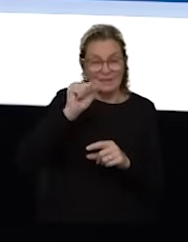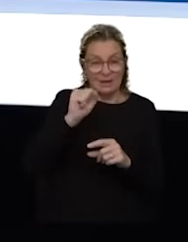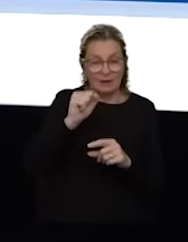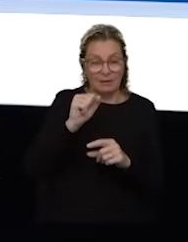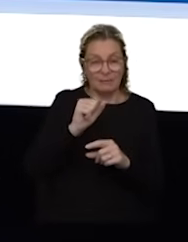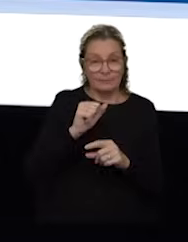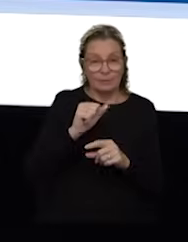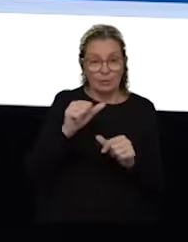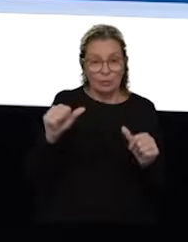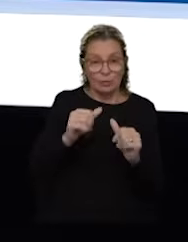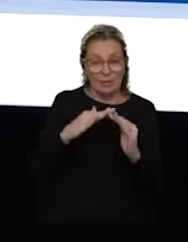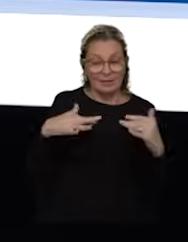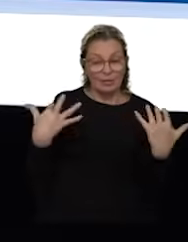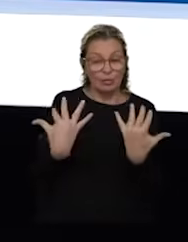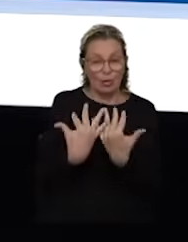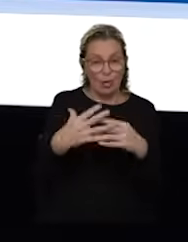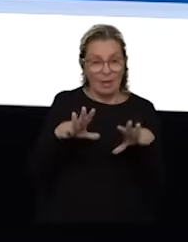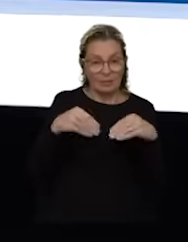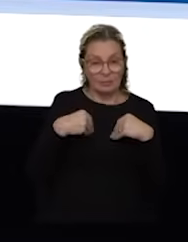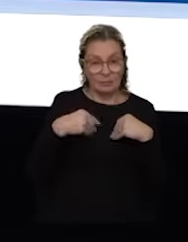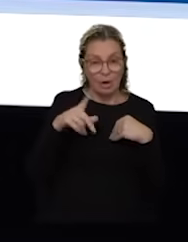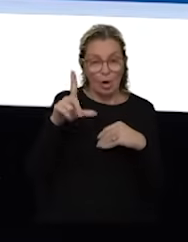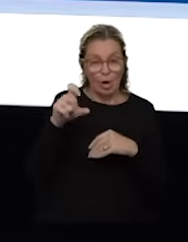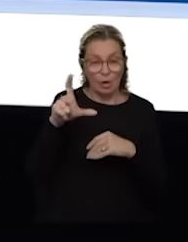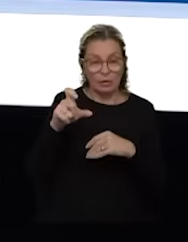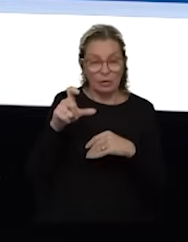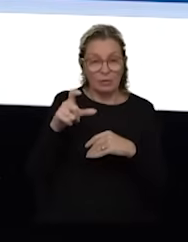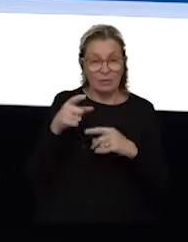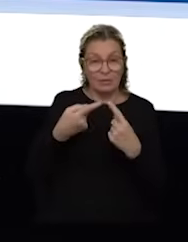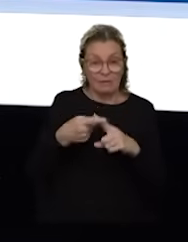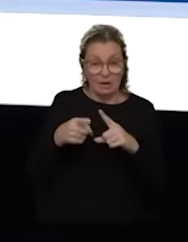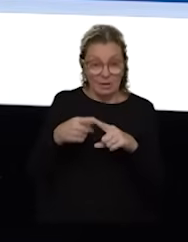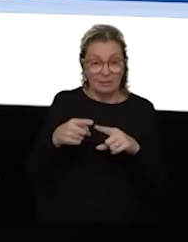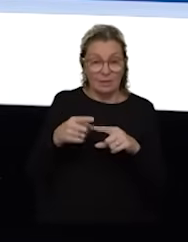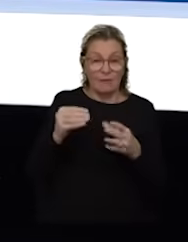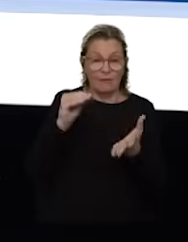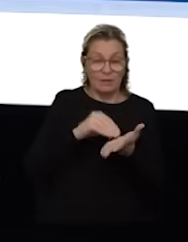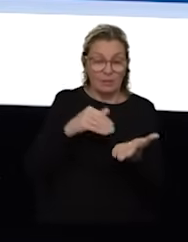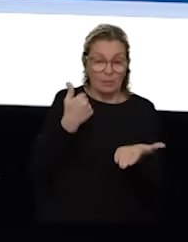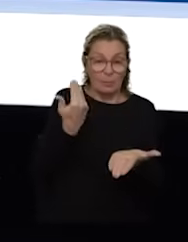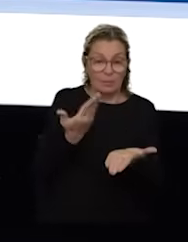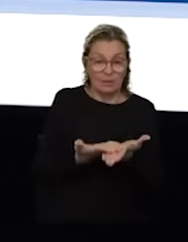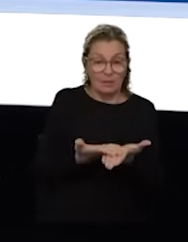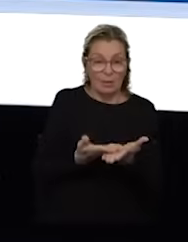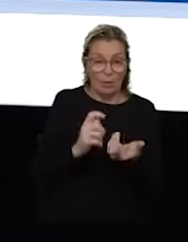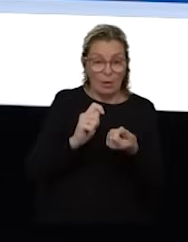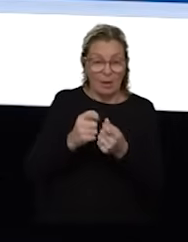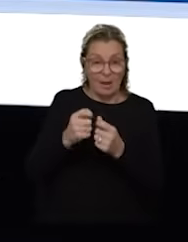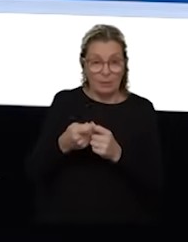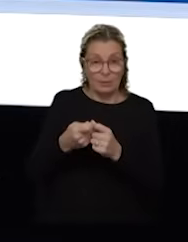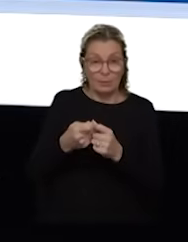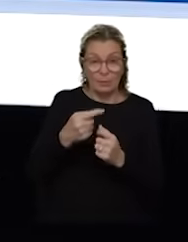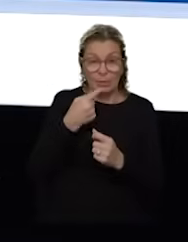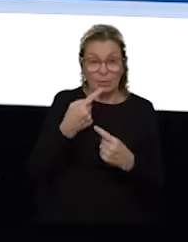no no se generan los consensos nosotros obviamente en las diferentes instancias en las que se han planteado este tipo de modificaciones nos hemos